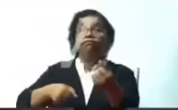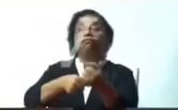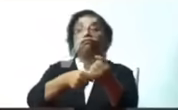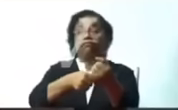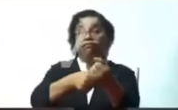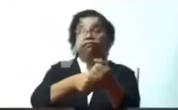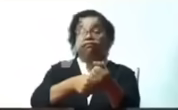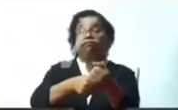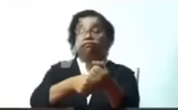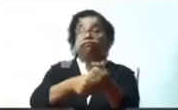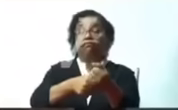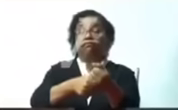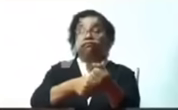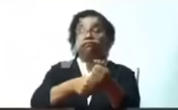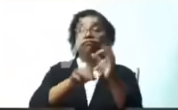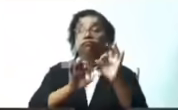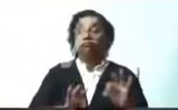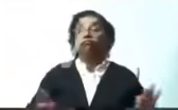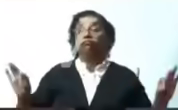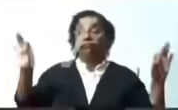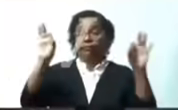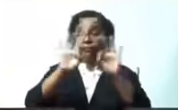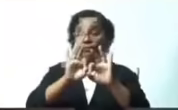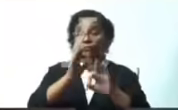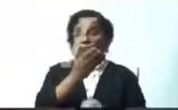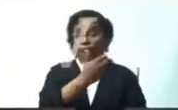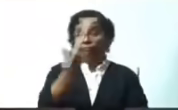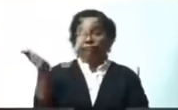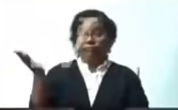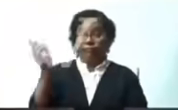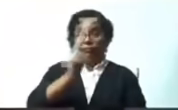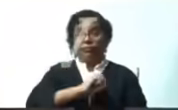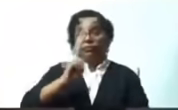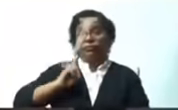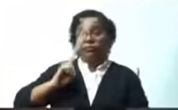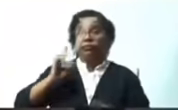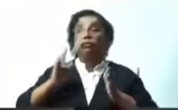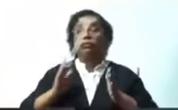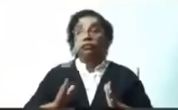Y es importante que los diputados y diputadas